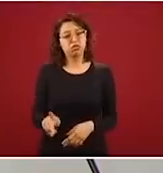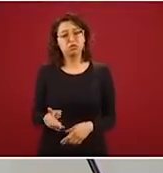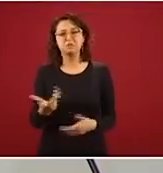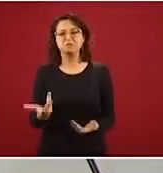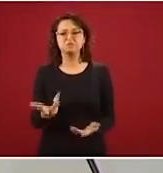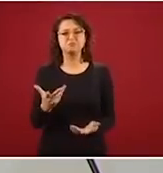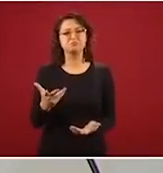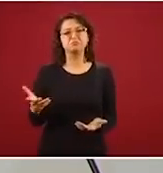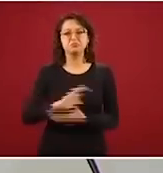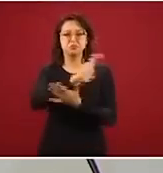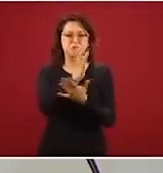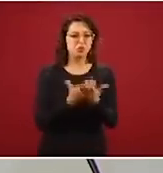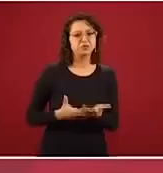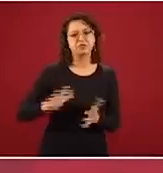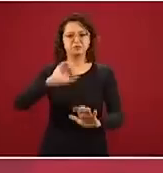ganancias